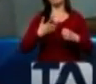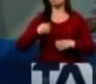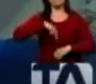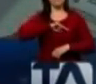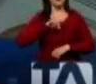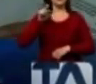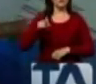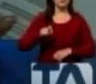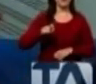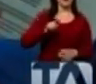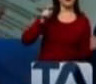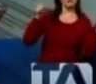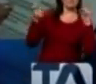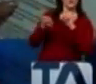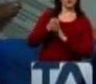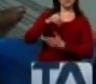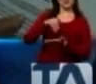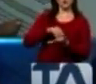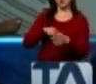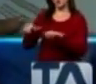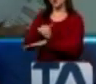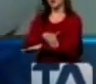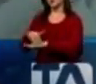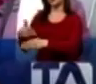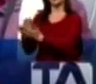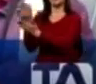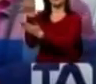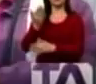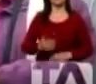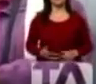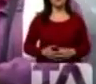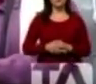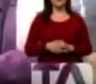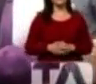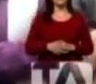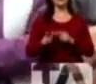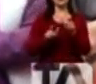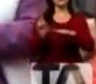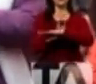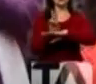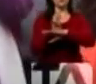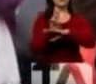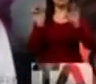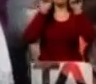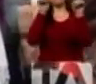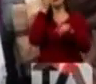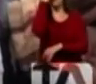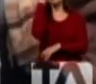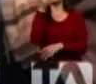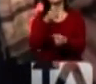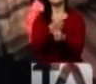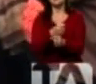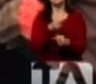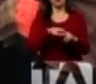debemos trasladar el centro de atención a nuevas instalaciones. Los usuarios de este centro de salud se preguntan por qué se